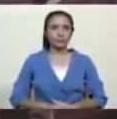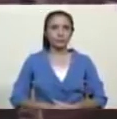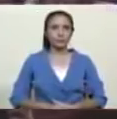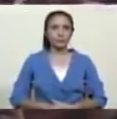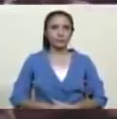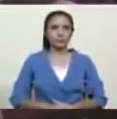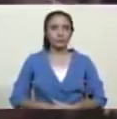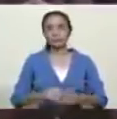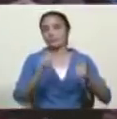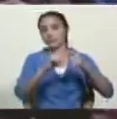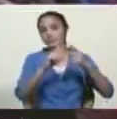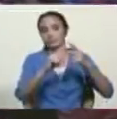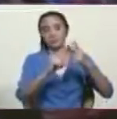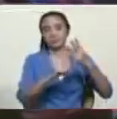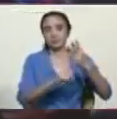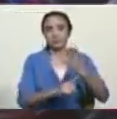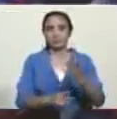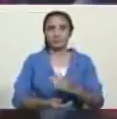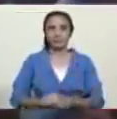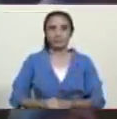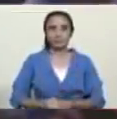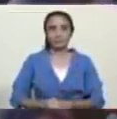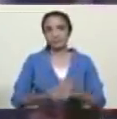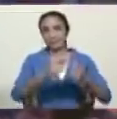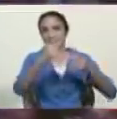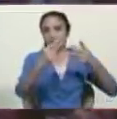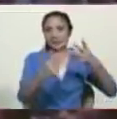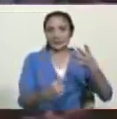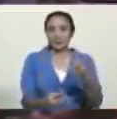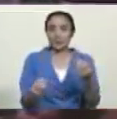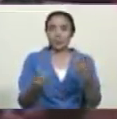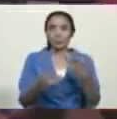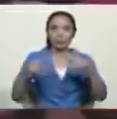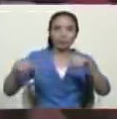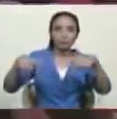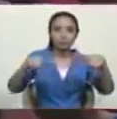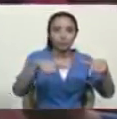Turén, Papelón, Agua Blanca,